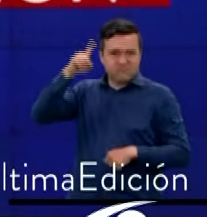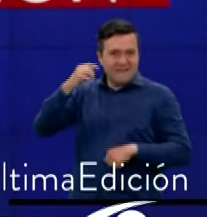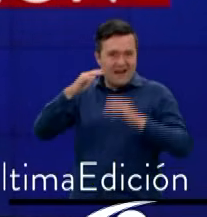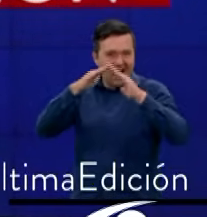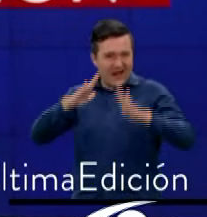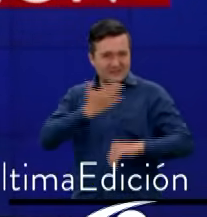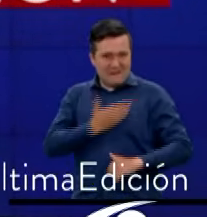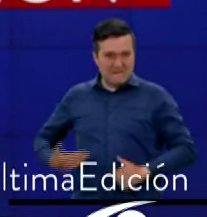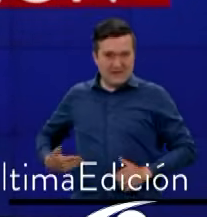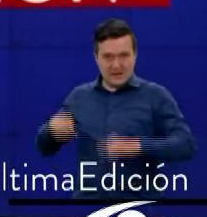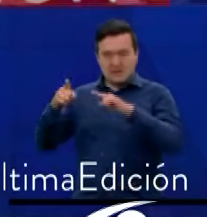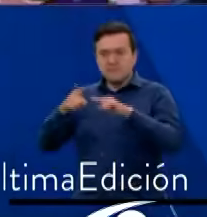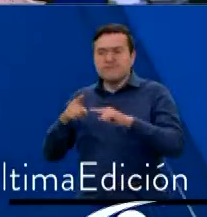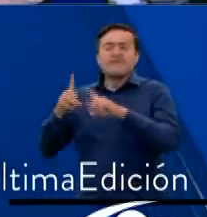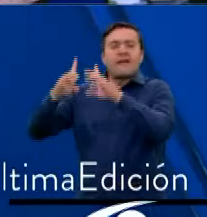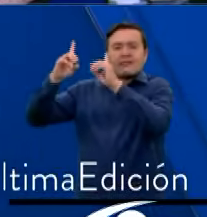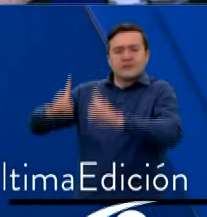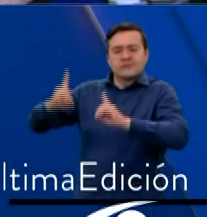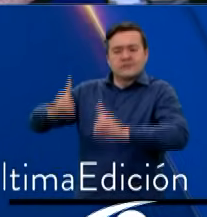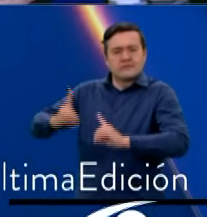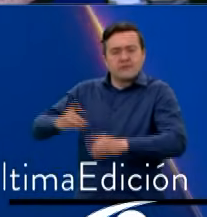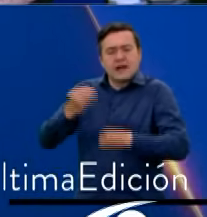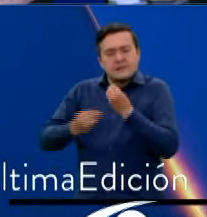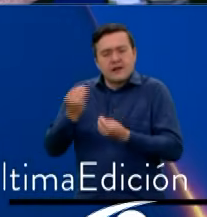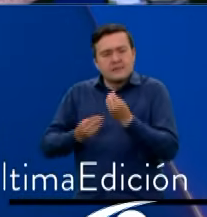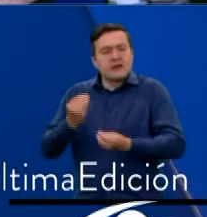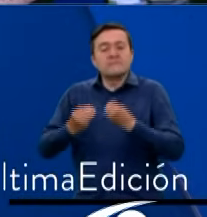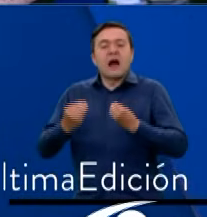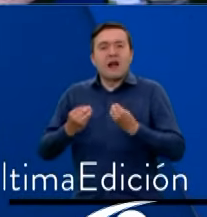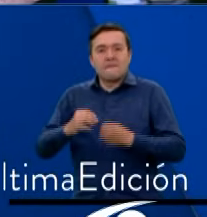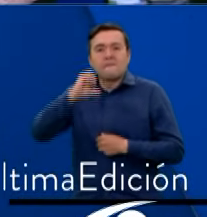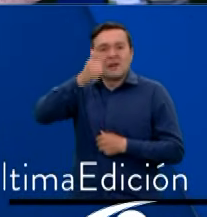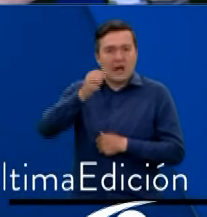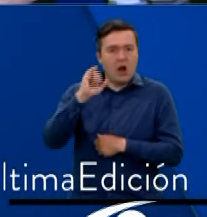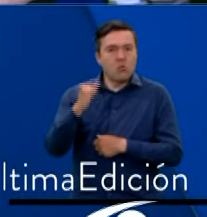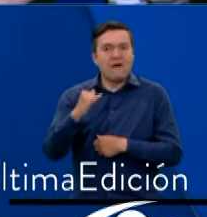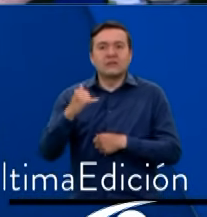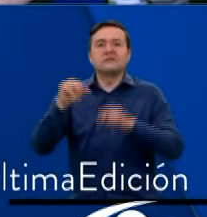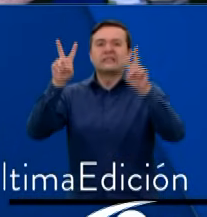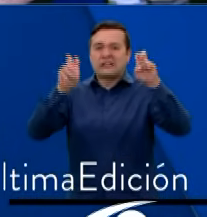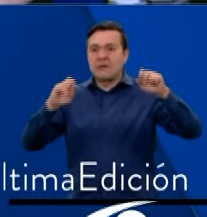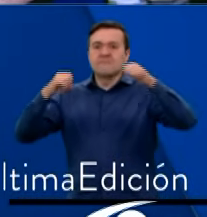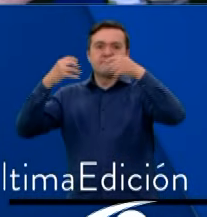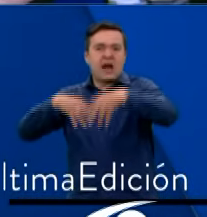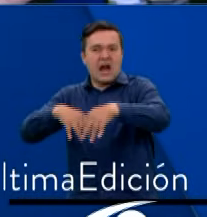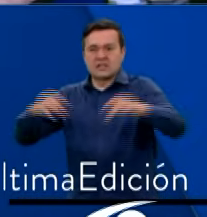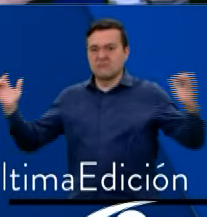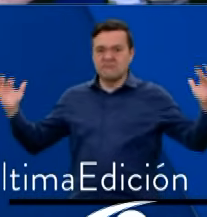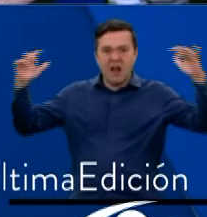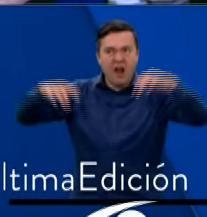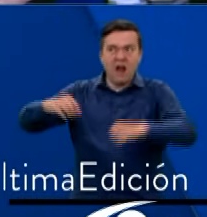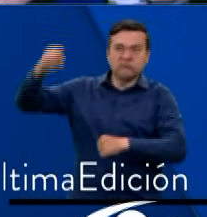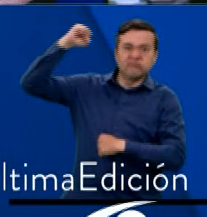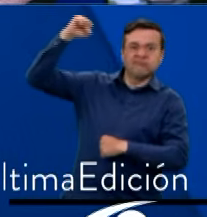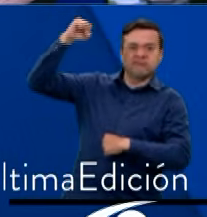jornada de manifestaciones de este jueves. Saludamos a Nicolás Rojas en la sala de redacción. Nicolás, ¿cuáles son las conclusiones?